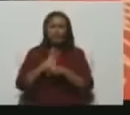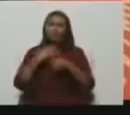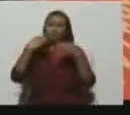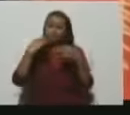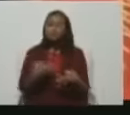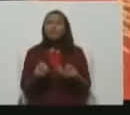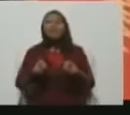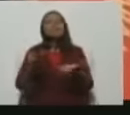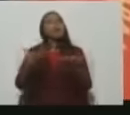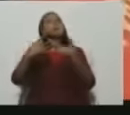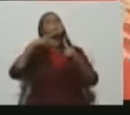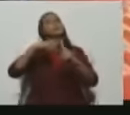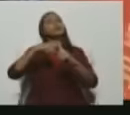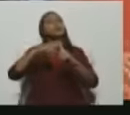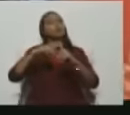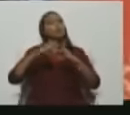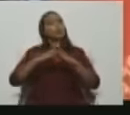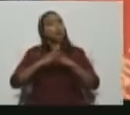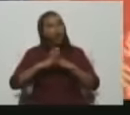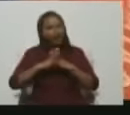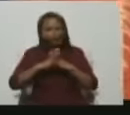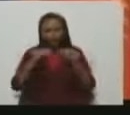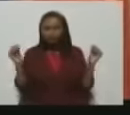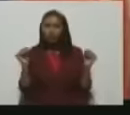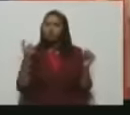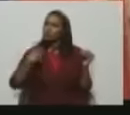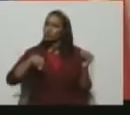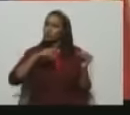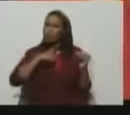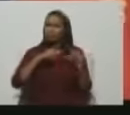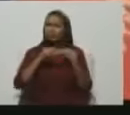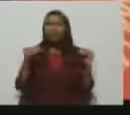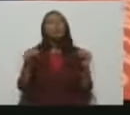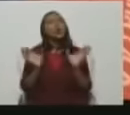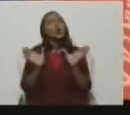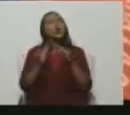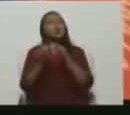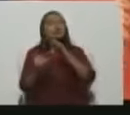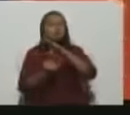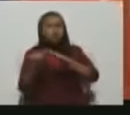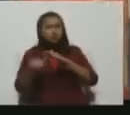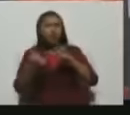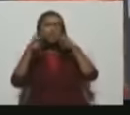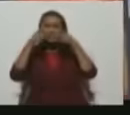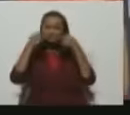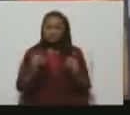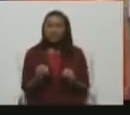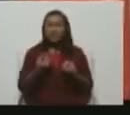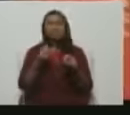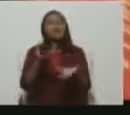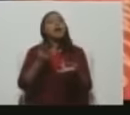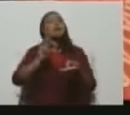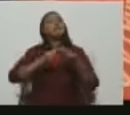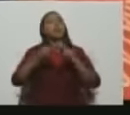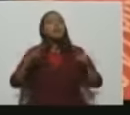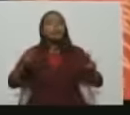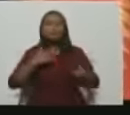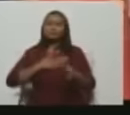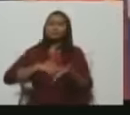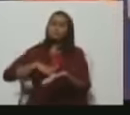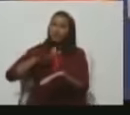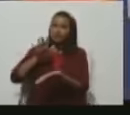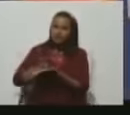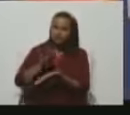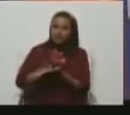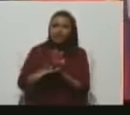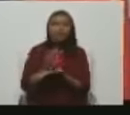operación, en apoyo al Comando Estratégico Operacional en pleno, todos los órganos de seguridad ciudadana, para la garantía de la paz, de la tranquilidad y